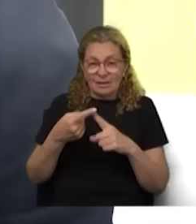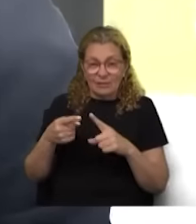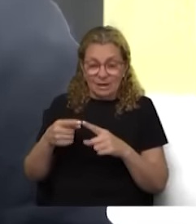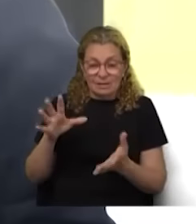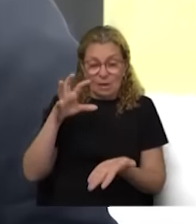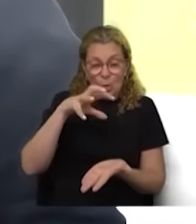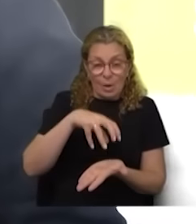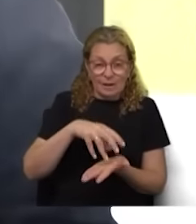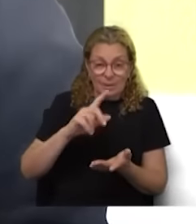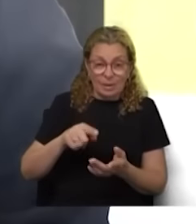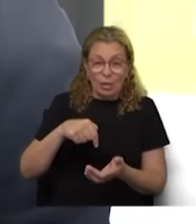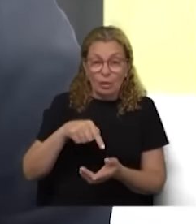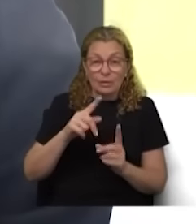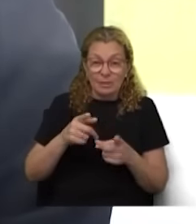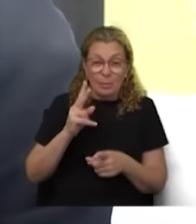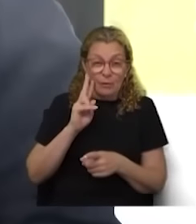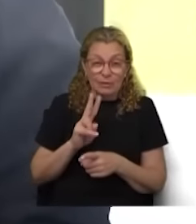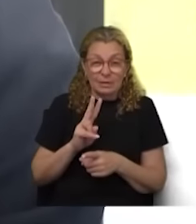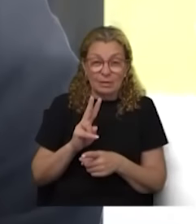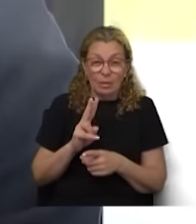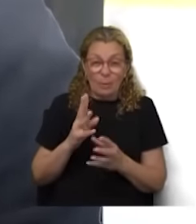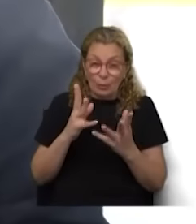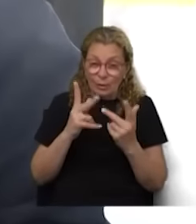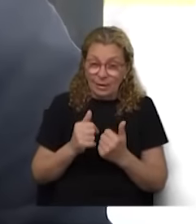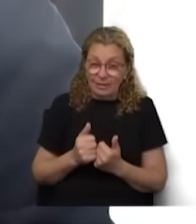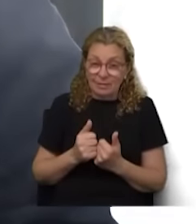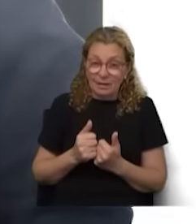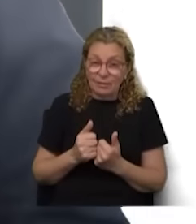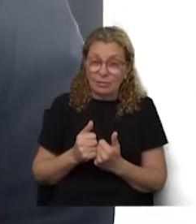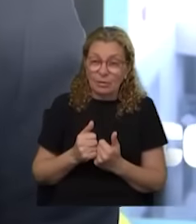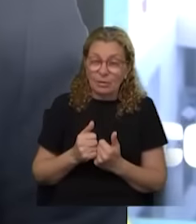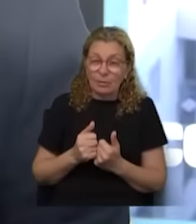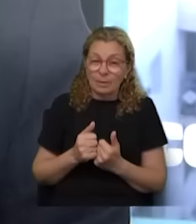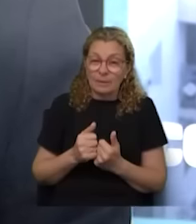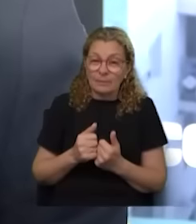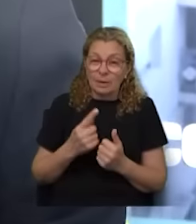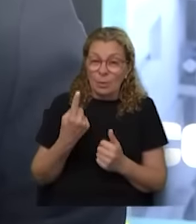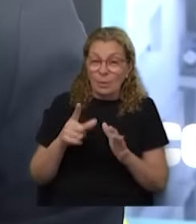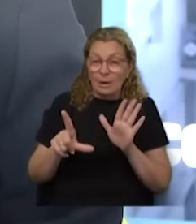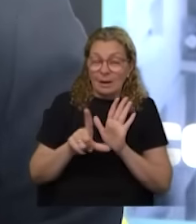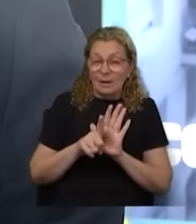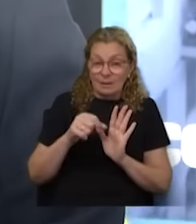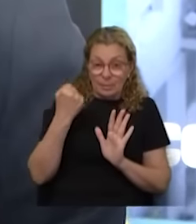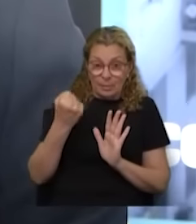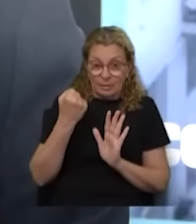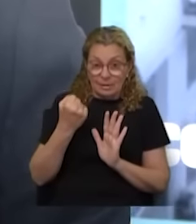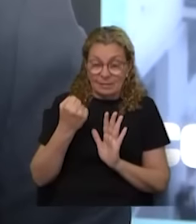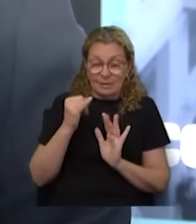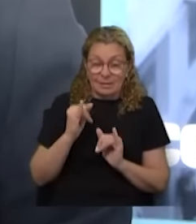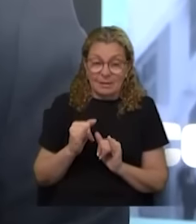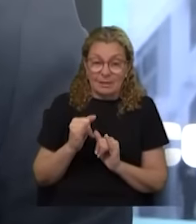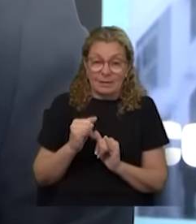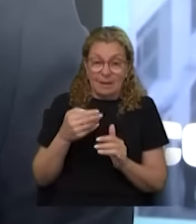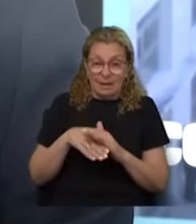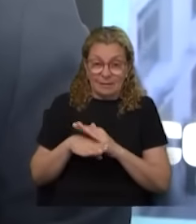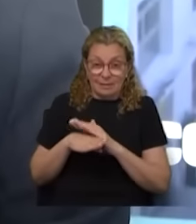espacios donde también hemos visto que ha habido una organización para denostar una ley que es importante en término de de